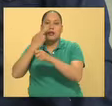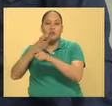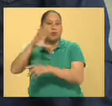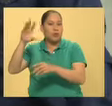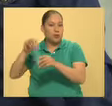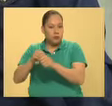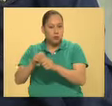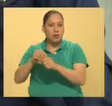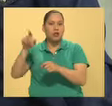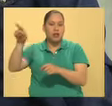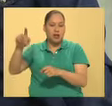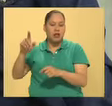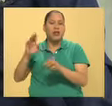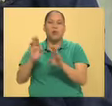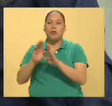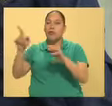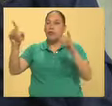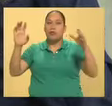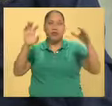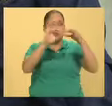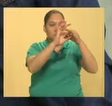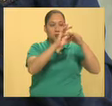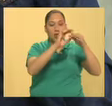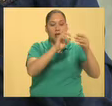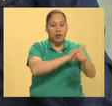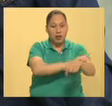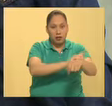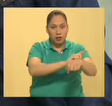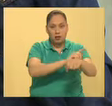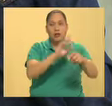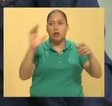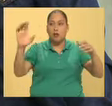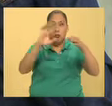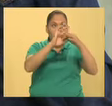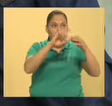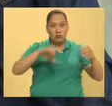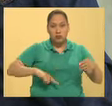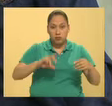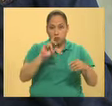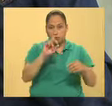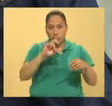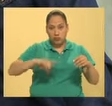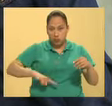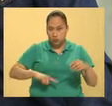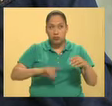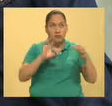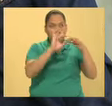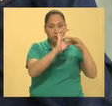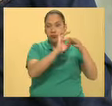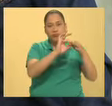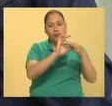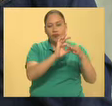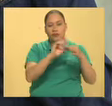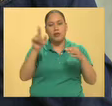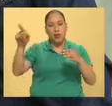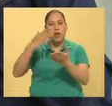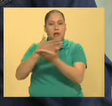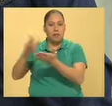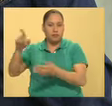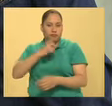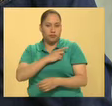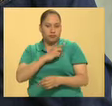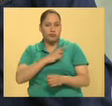me quiero, eso es un organismo autónomo, Adria. No me quiero adelantar. Ahorita te voy a dar nada más las funciones porque sí quiero que la misma comisión nos